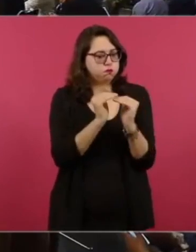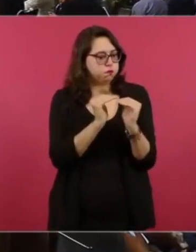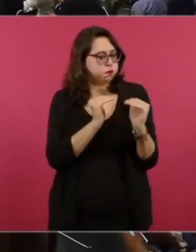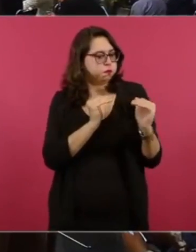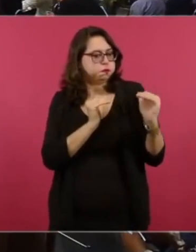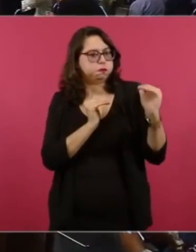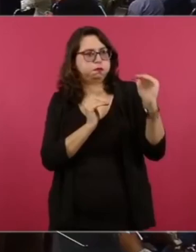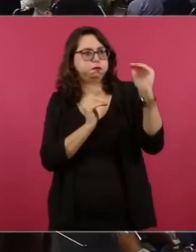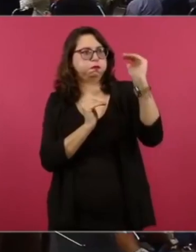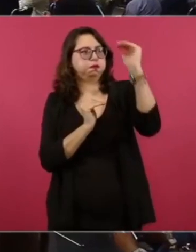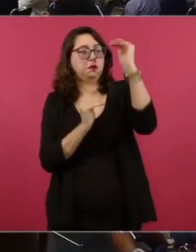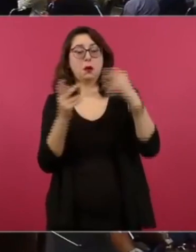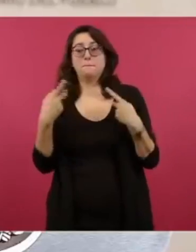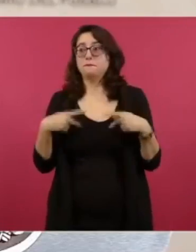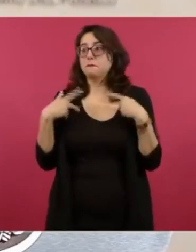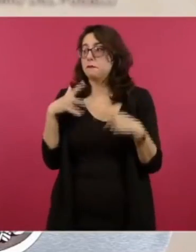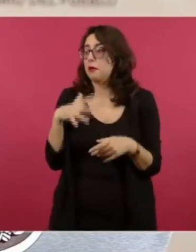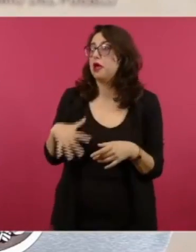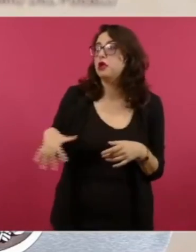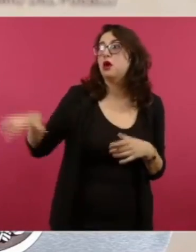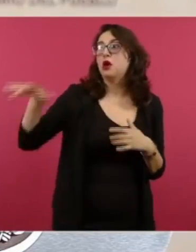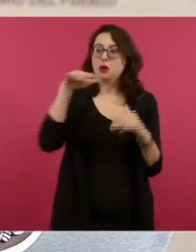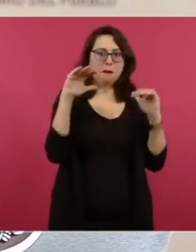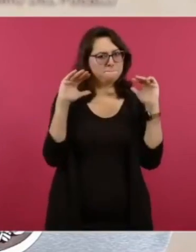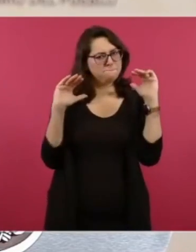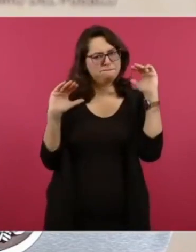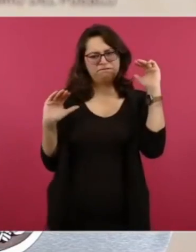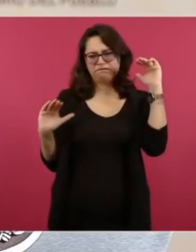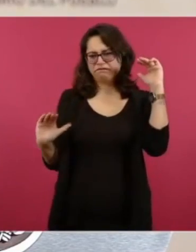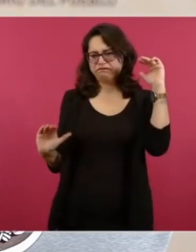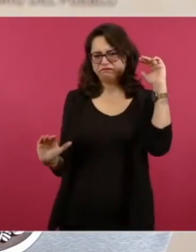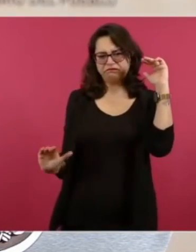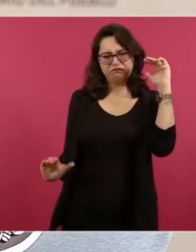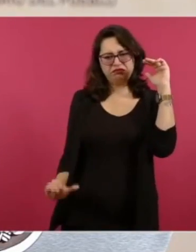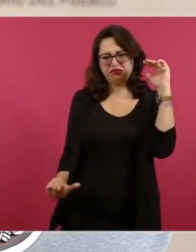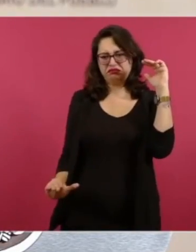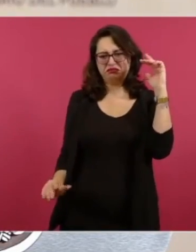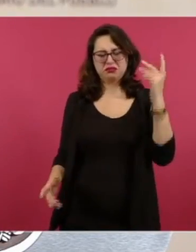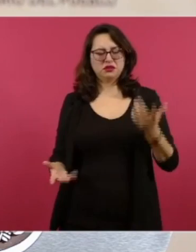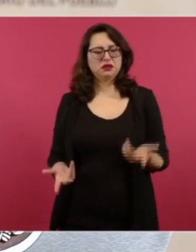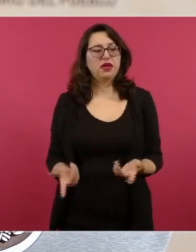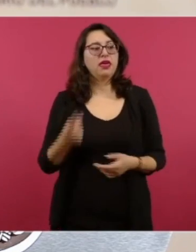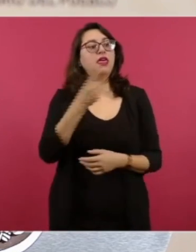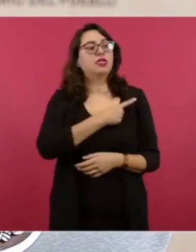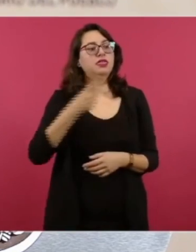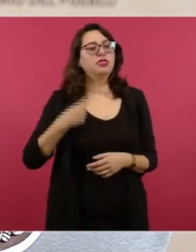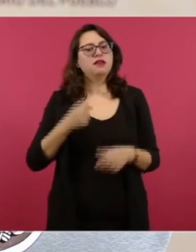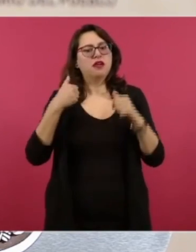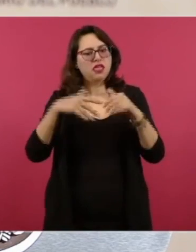a ver si podemos nosotros hacer toda la gráfica